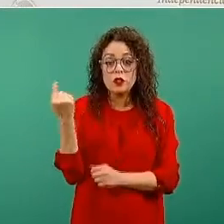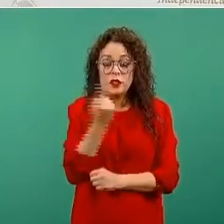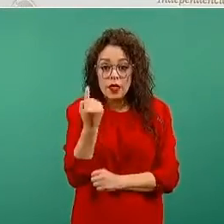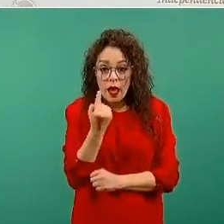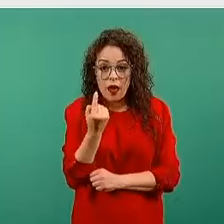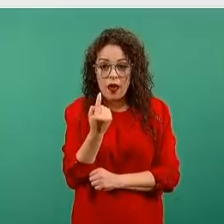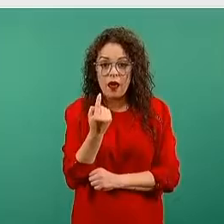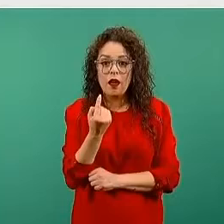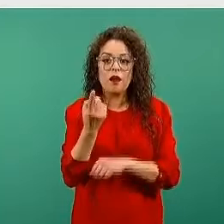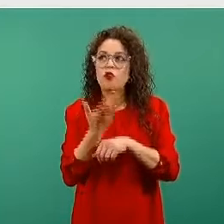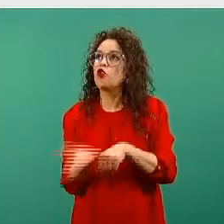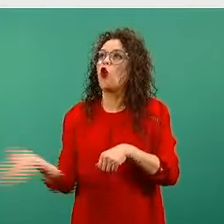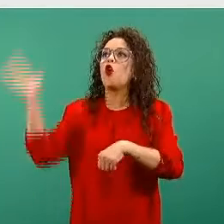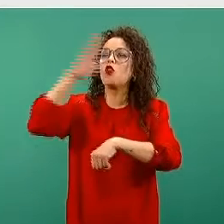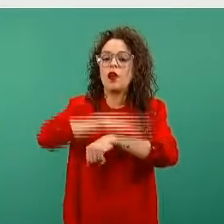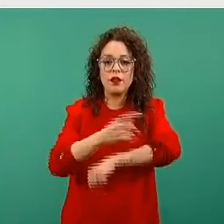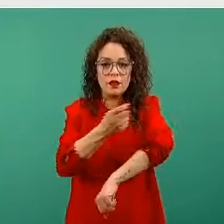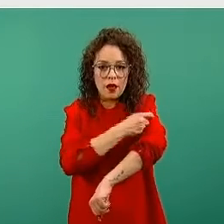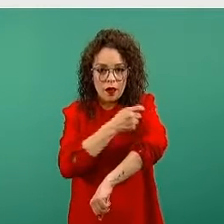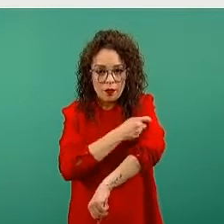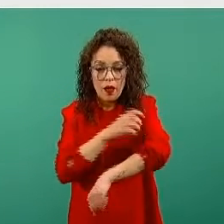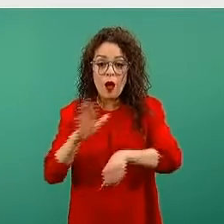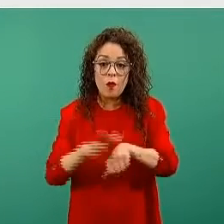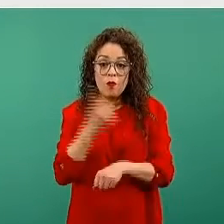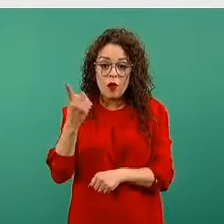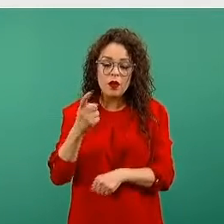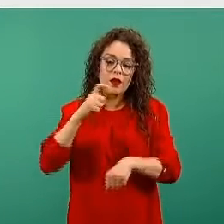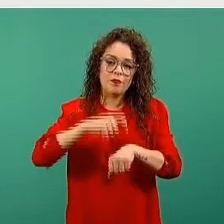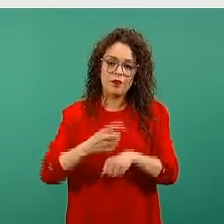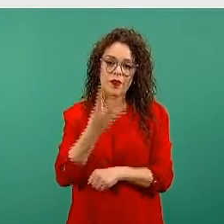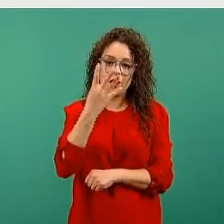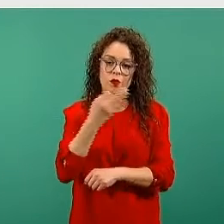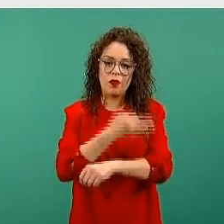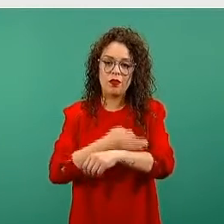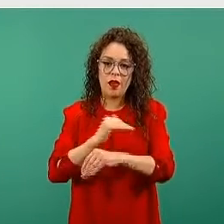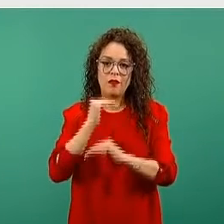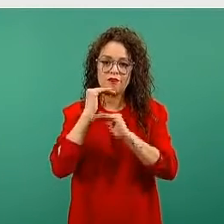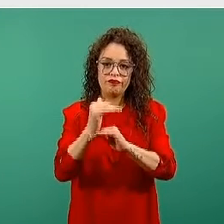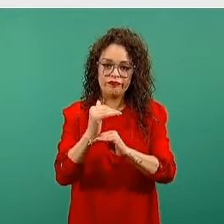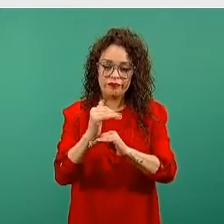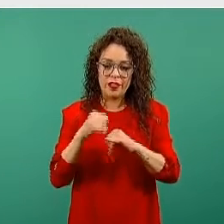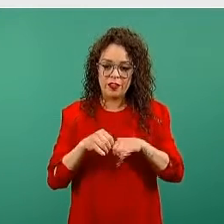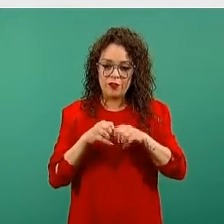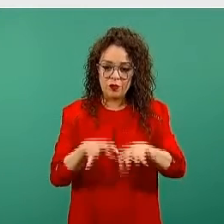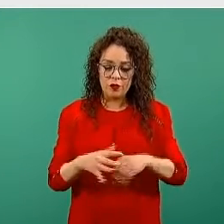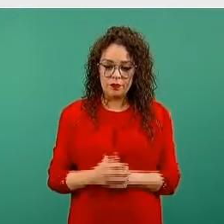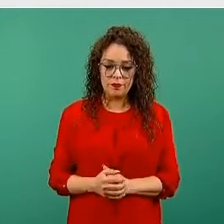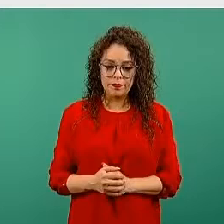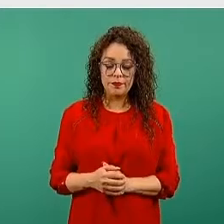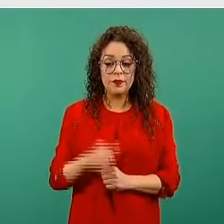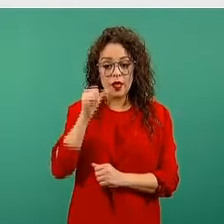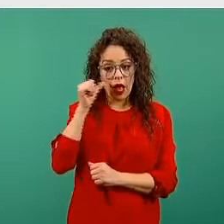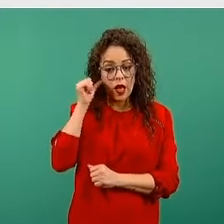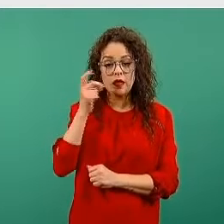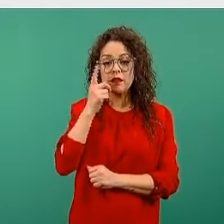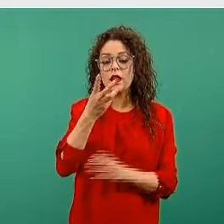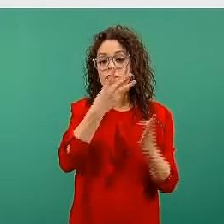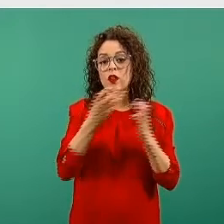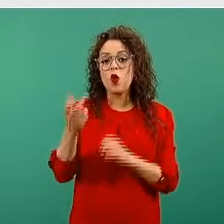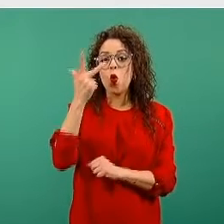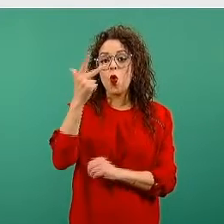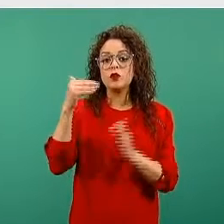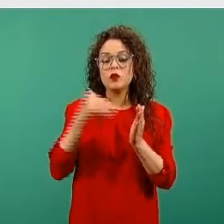reciente, el de ayer. Ayer en la conferencia anunciamos que habíamos tenido 308,000 aplicaciones de